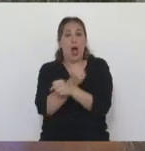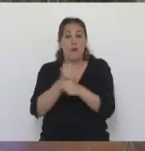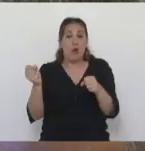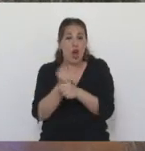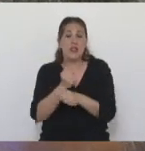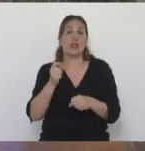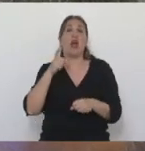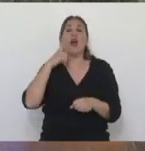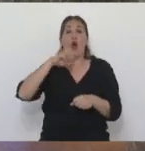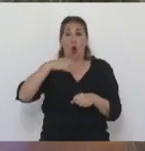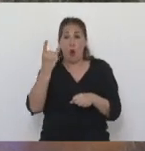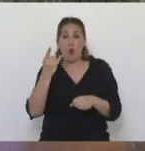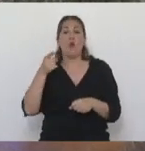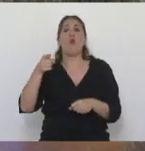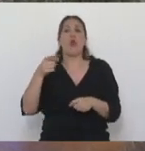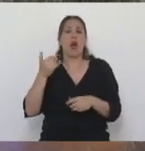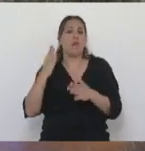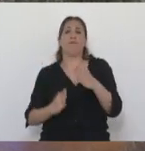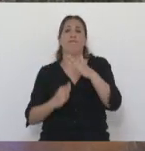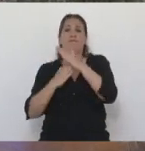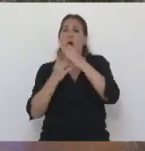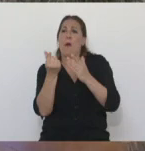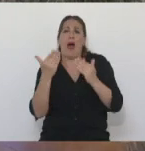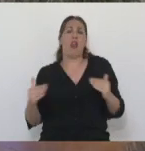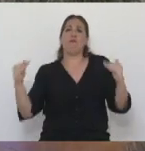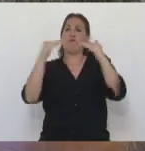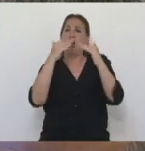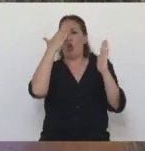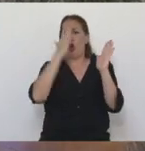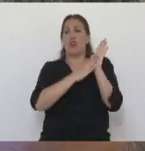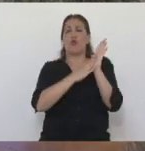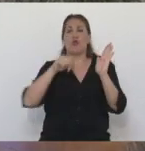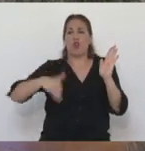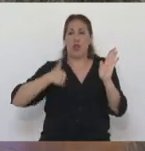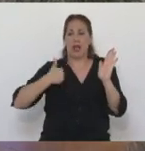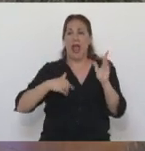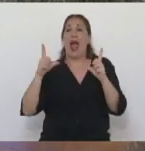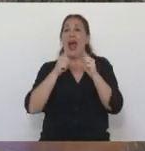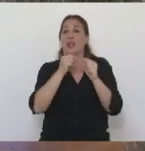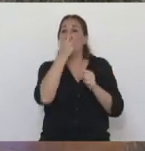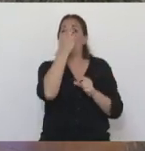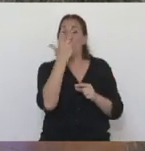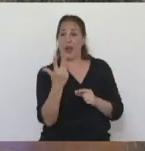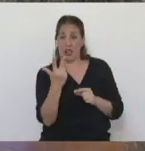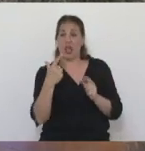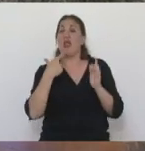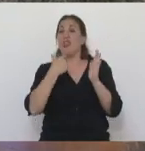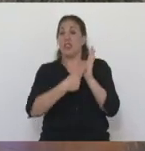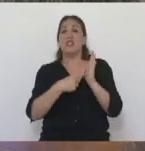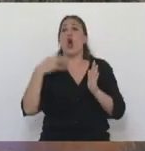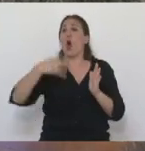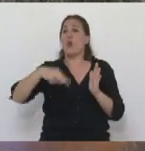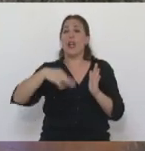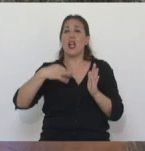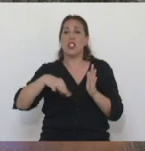de las Naciones Unidas, con jerarquía constitucional en nuestro país, cuyo artículo 23 establece la obligación de